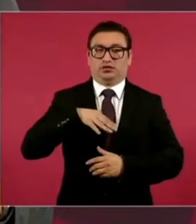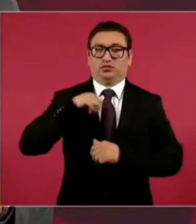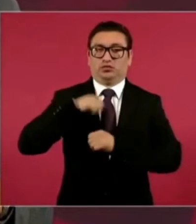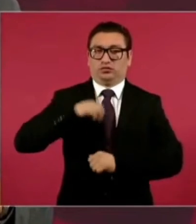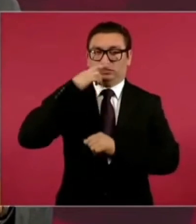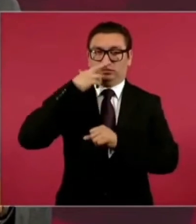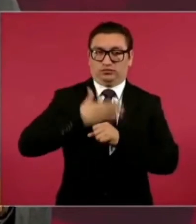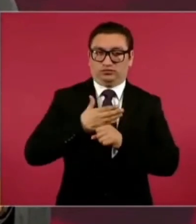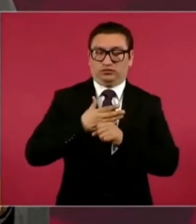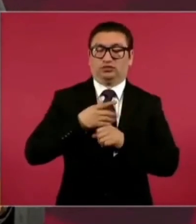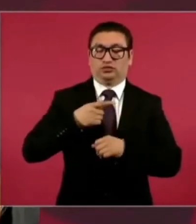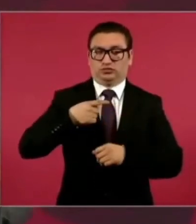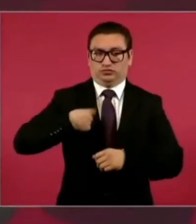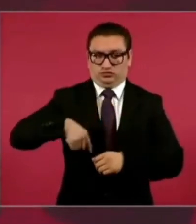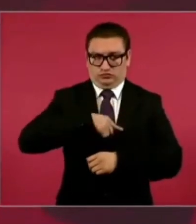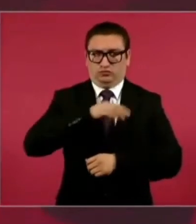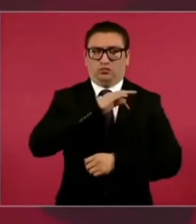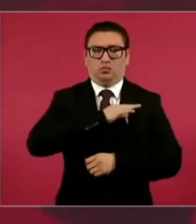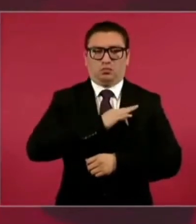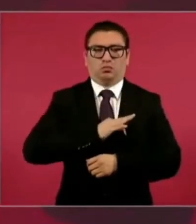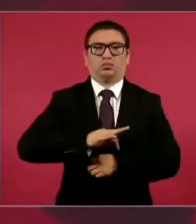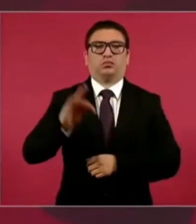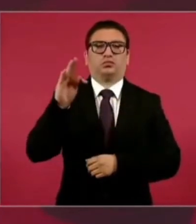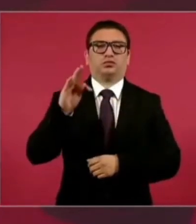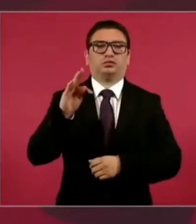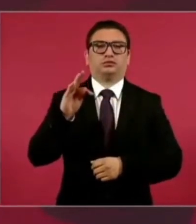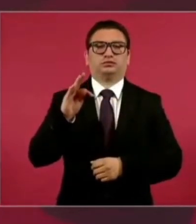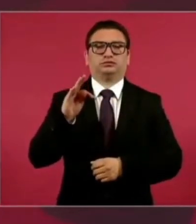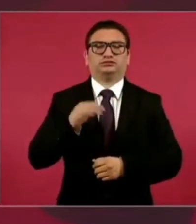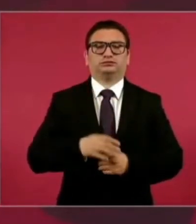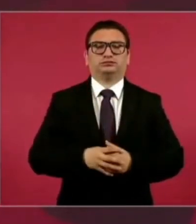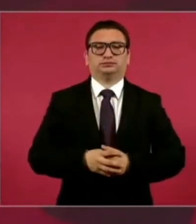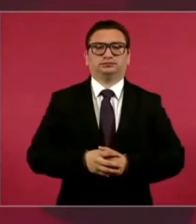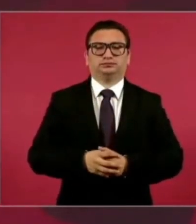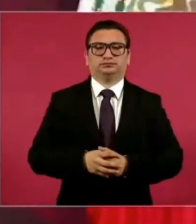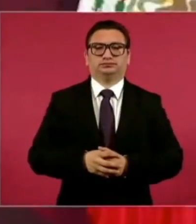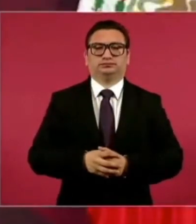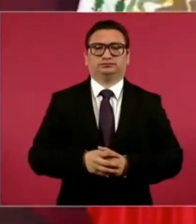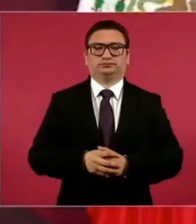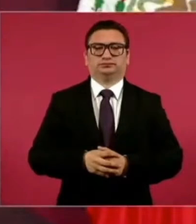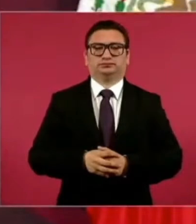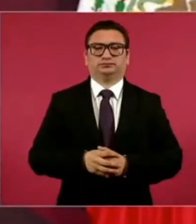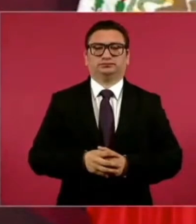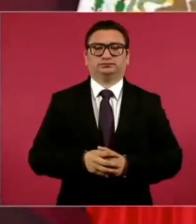que tiene uno de no